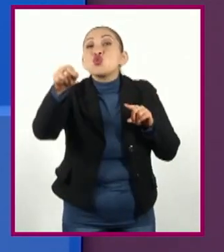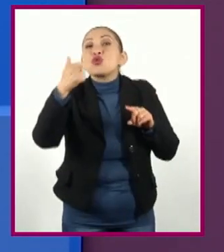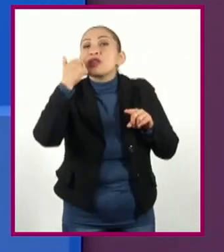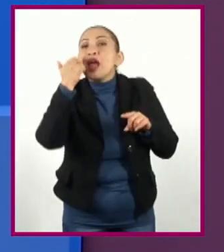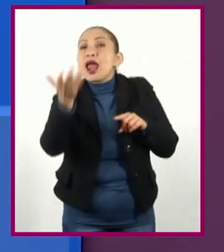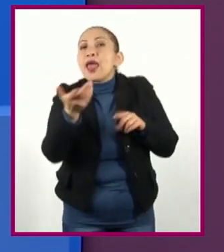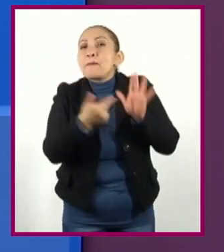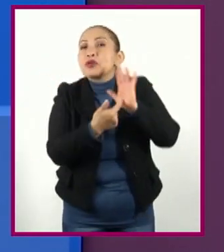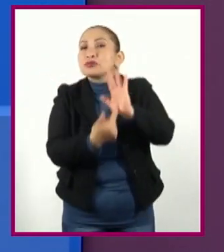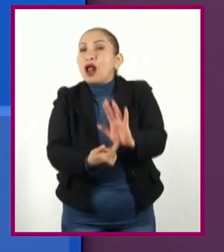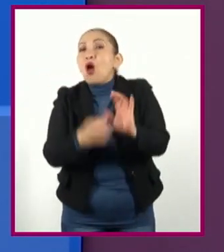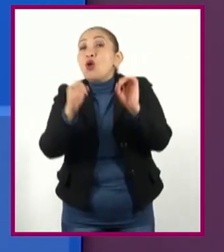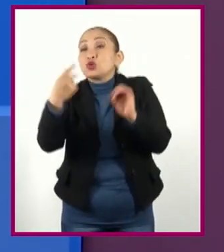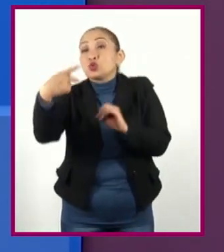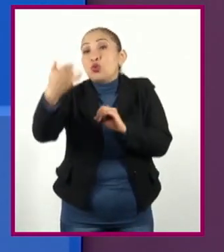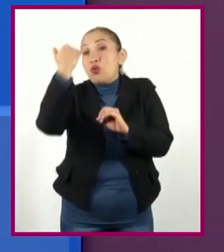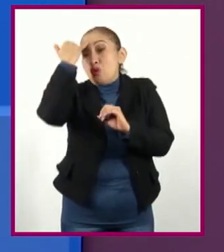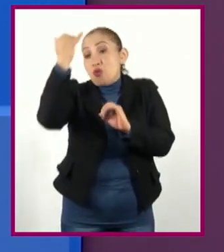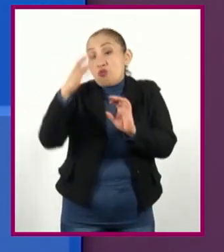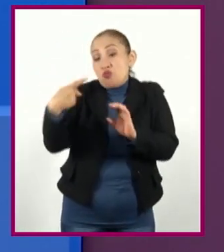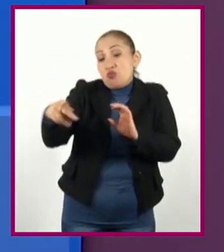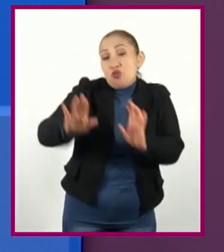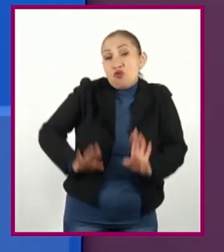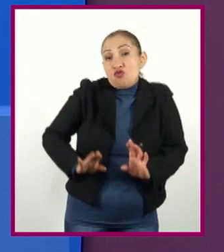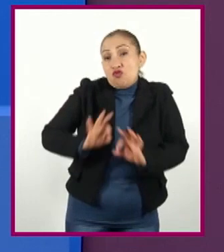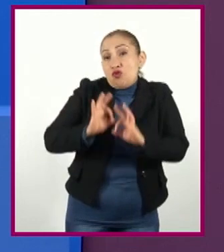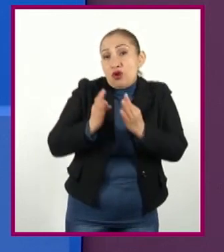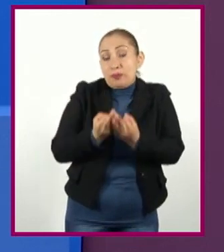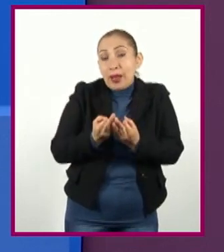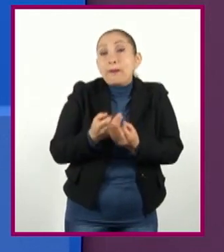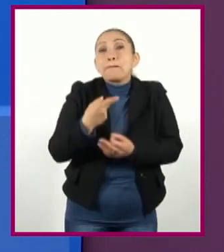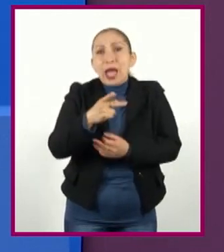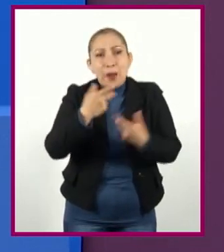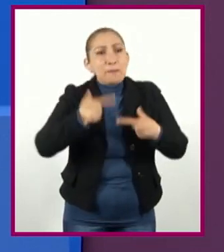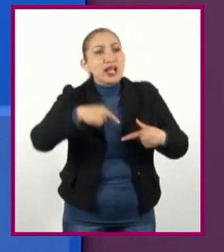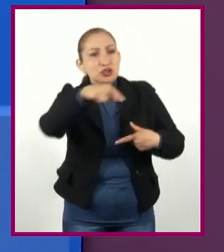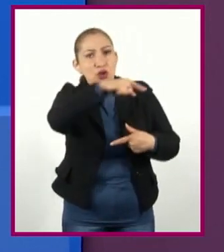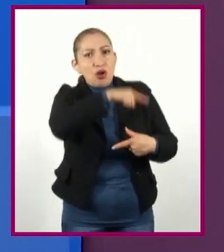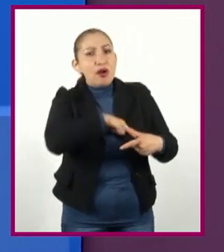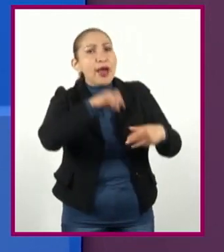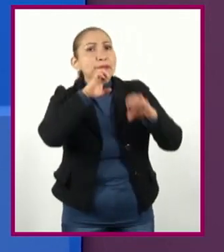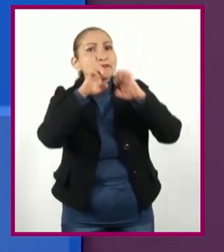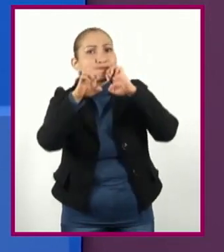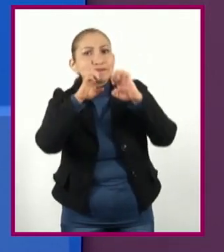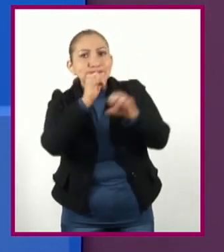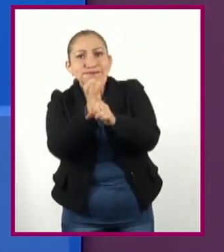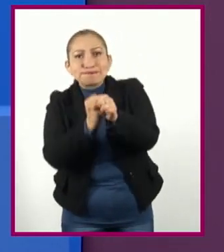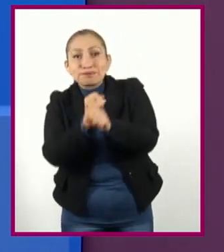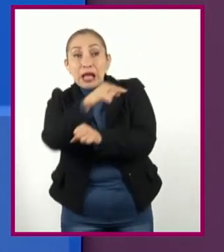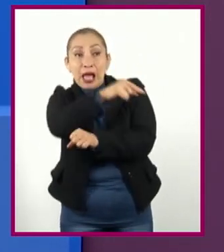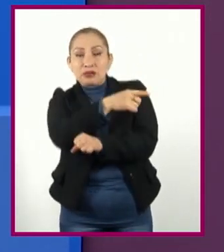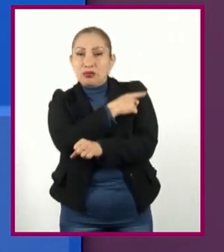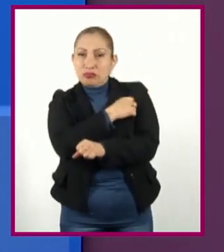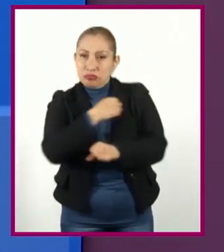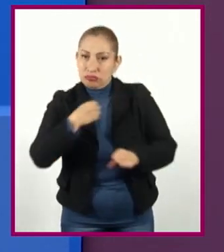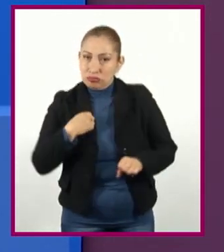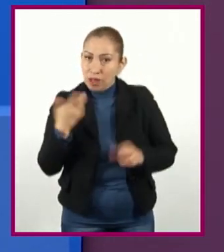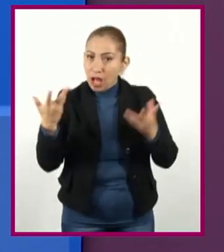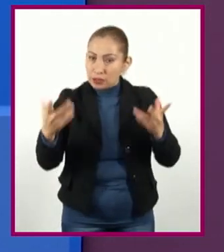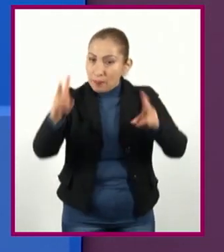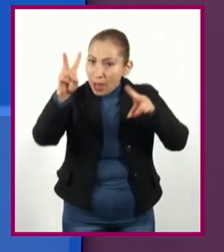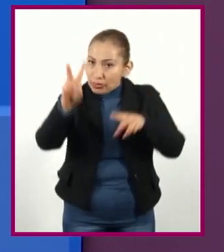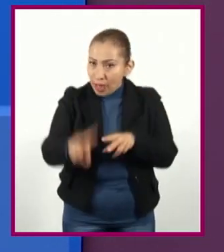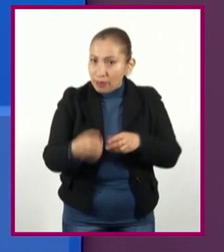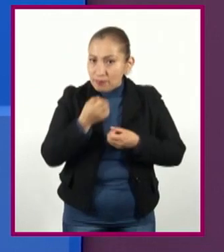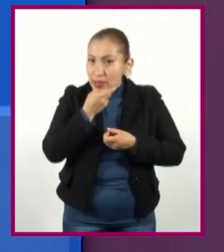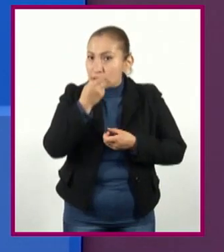o ideologías. Aún así, los periodistas tienen el compromiso de informar verazmente y de